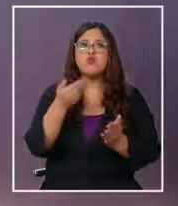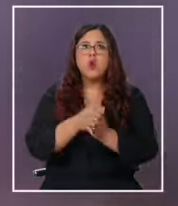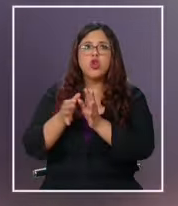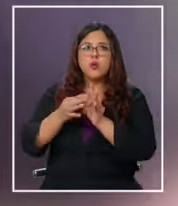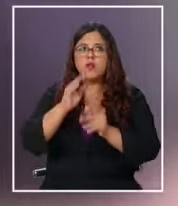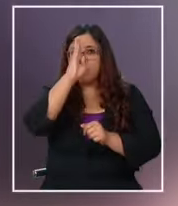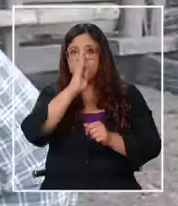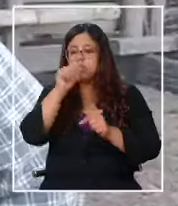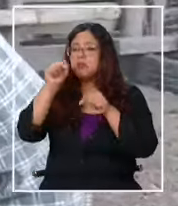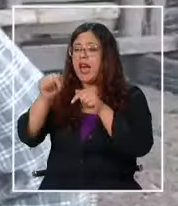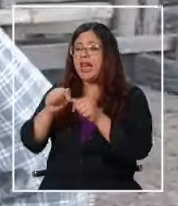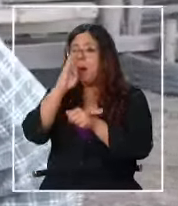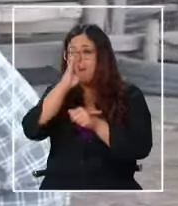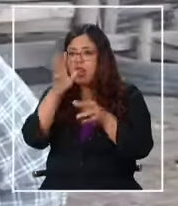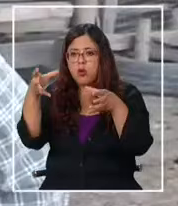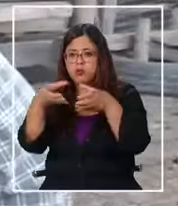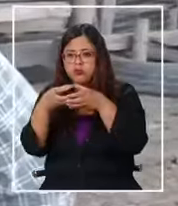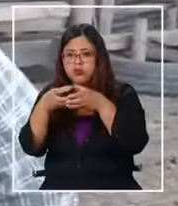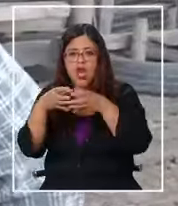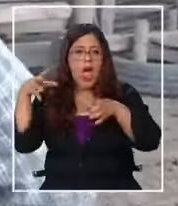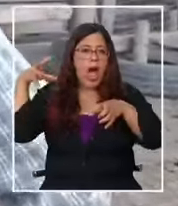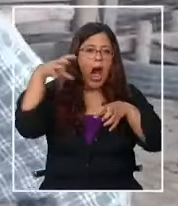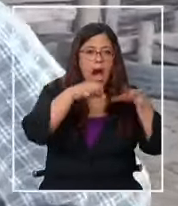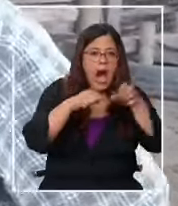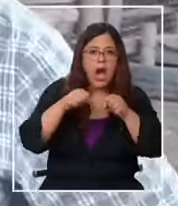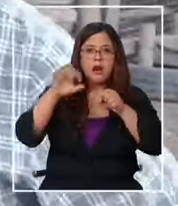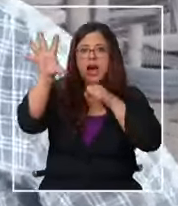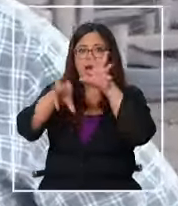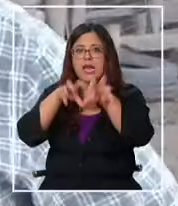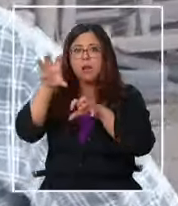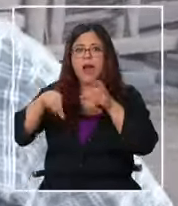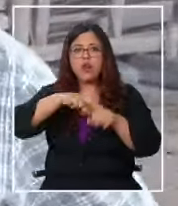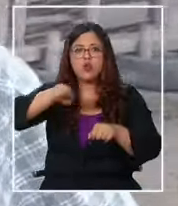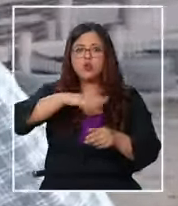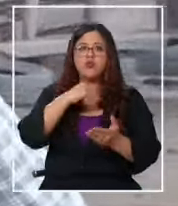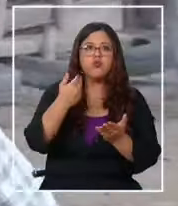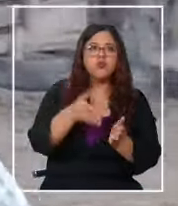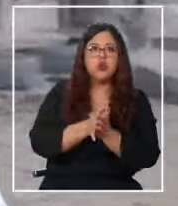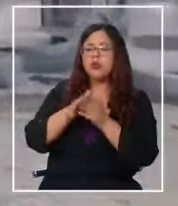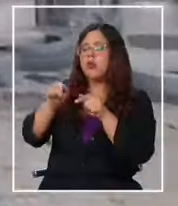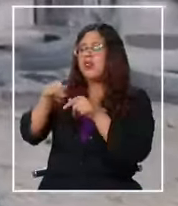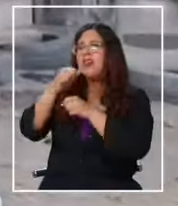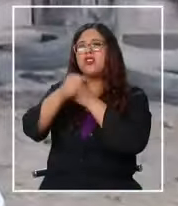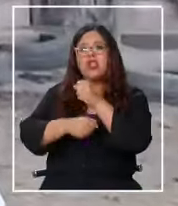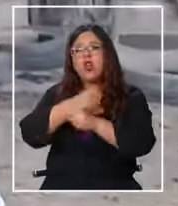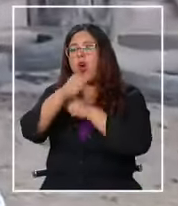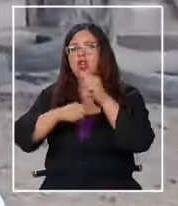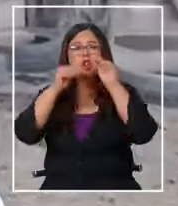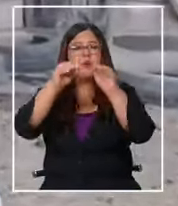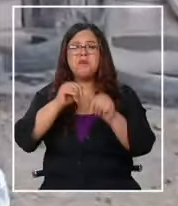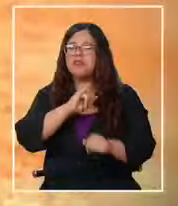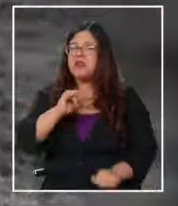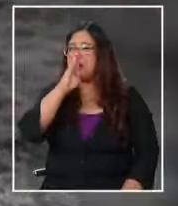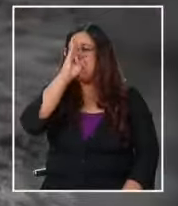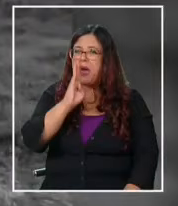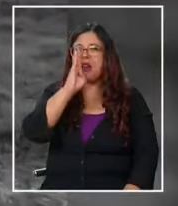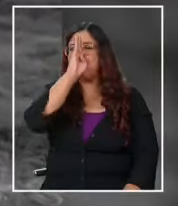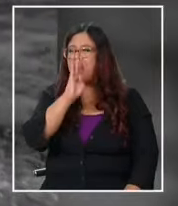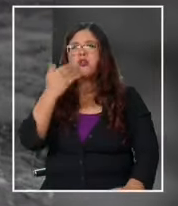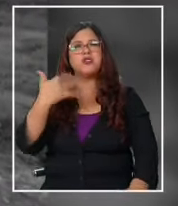atacar nuestros animales. Todos los años lo mismo, estamos ya cansados. Siempre son perros, perros, perros.